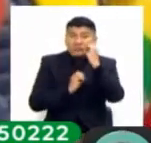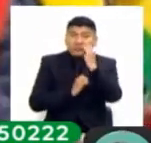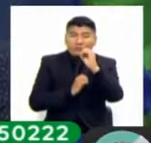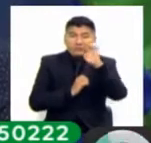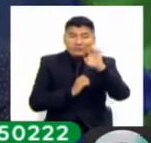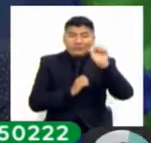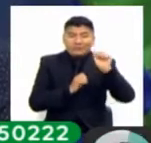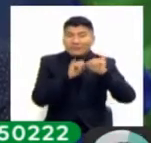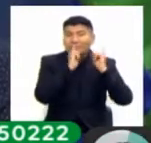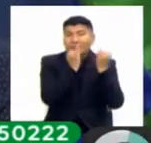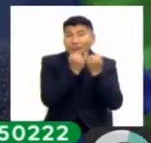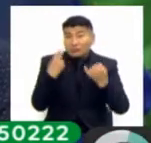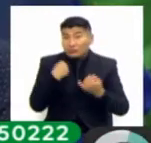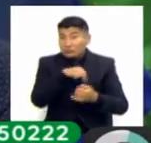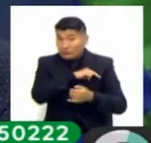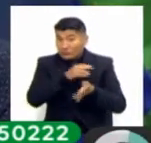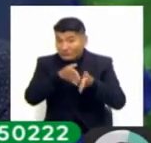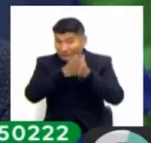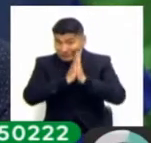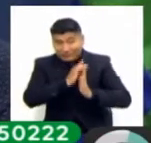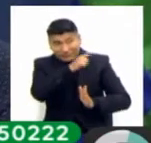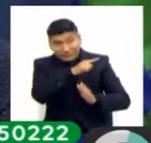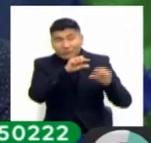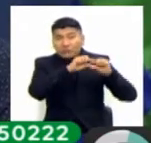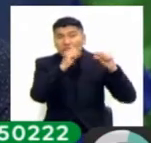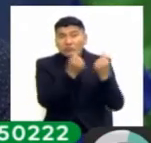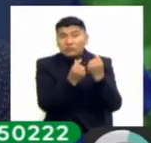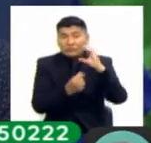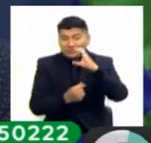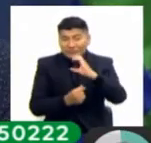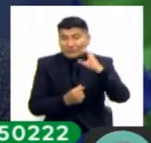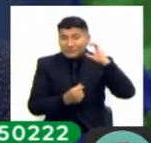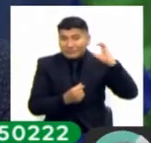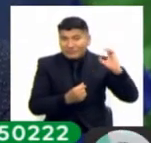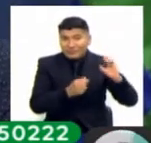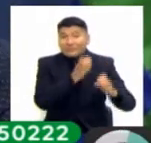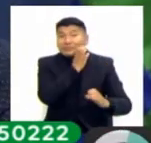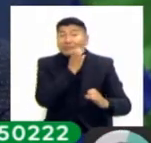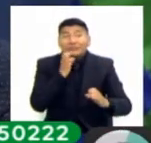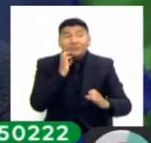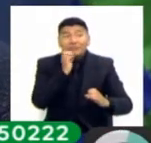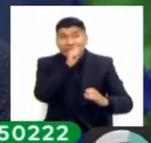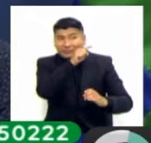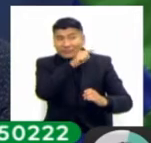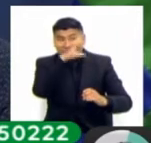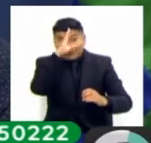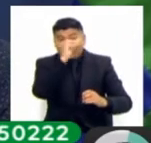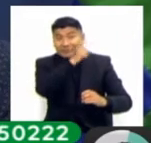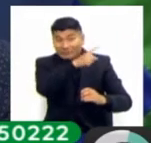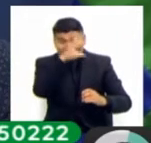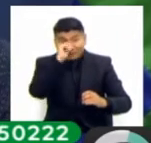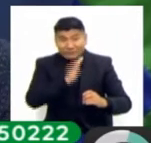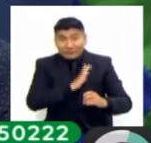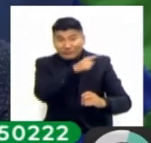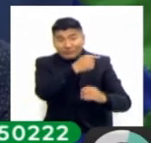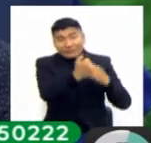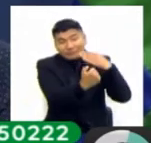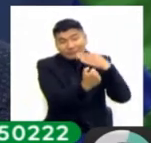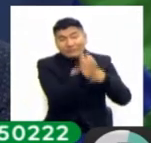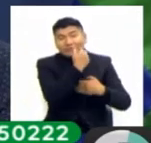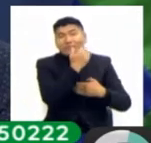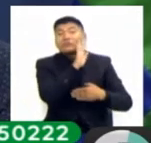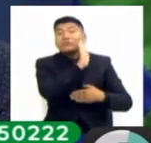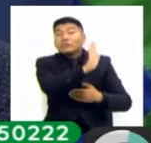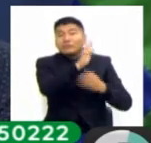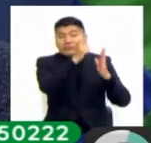OEA. Nosotros le pedimos a Comunidad Ciudadana, le pedimos al señor Carlos Mesa que nos envíen cuáles son